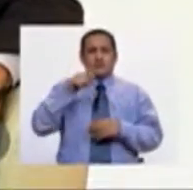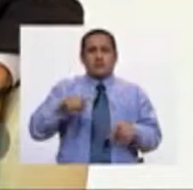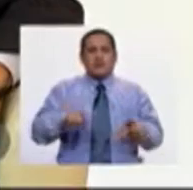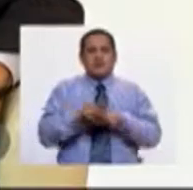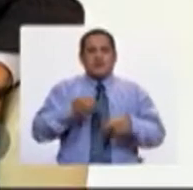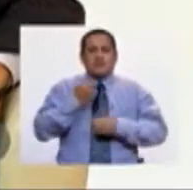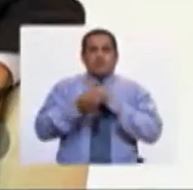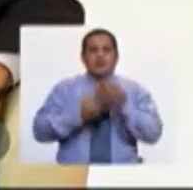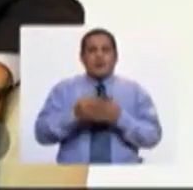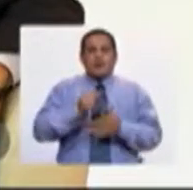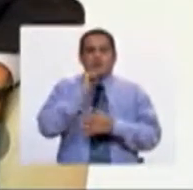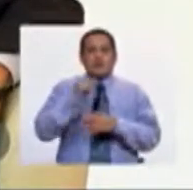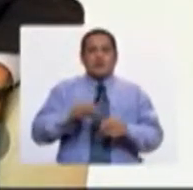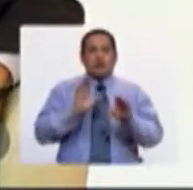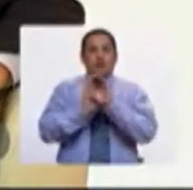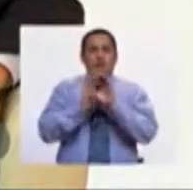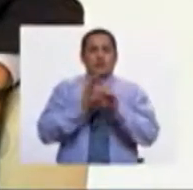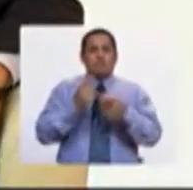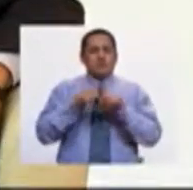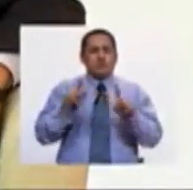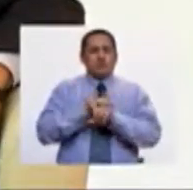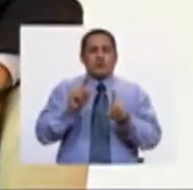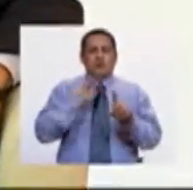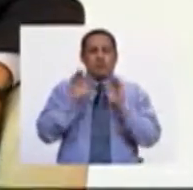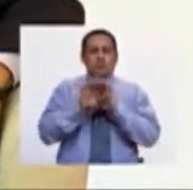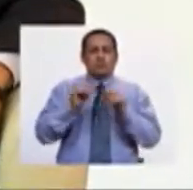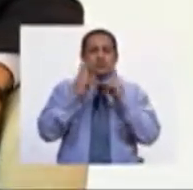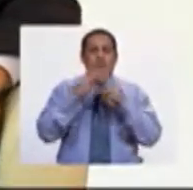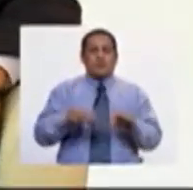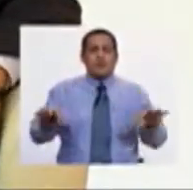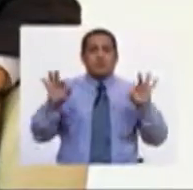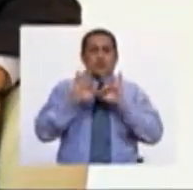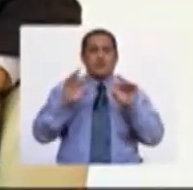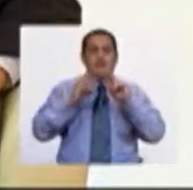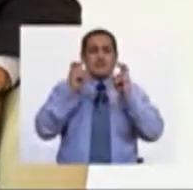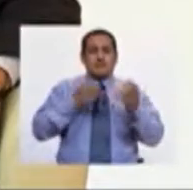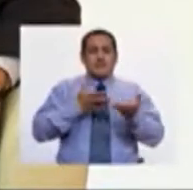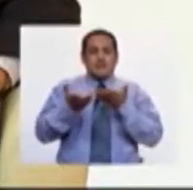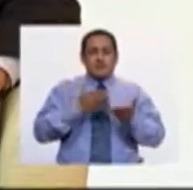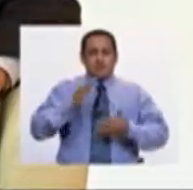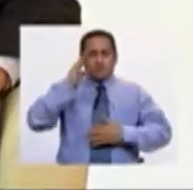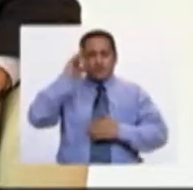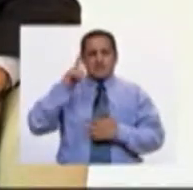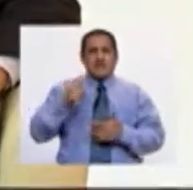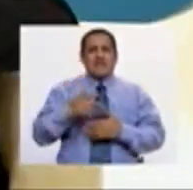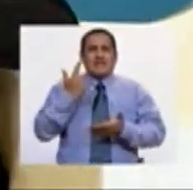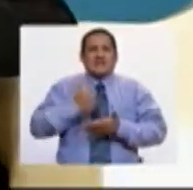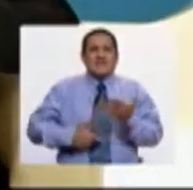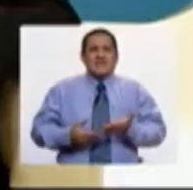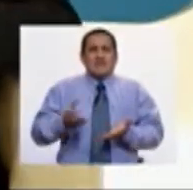necesarios para declarar la inconstitucionalidad. Pero no es el único tema importante en materia de servicio militar. ¿Qué